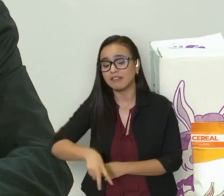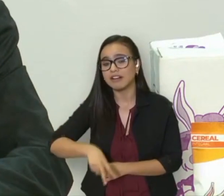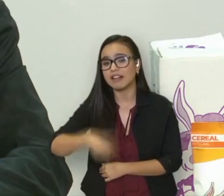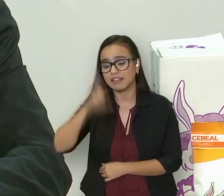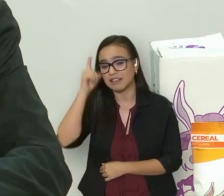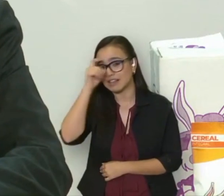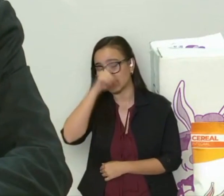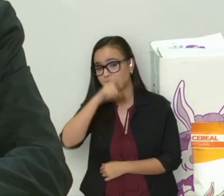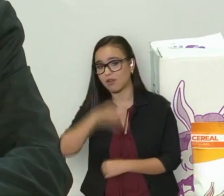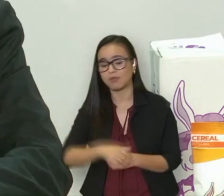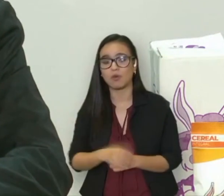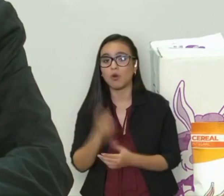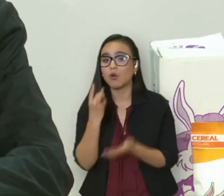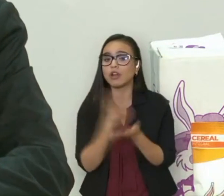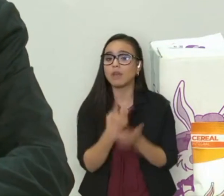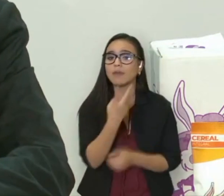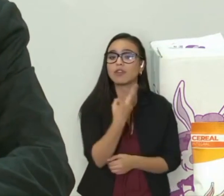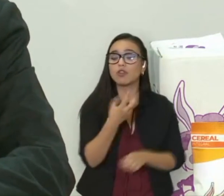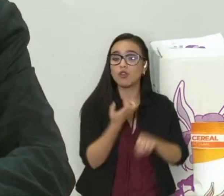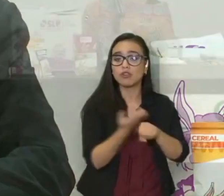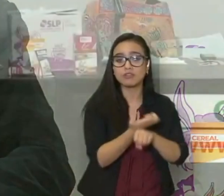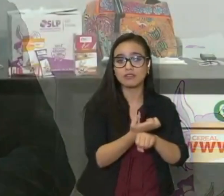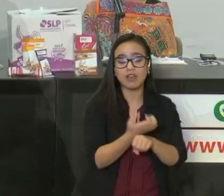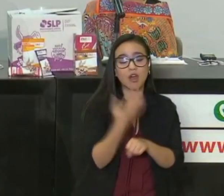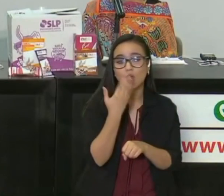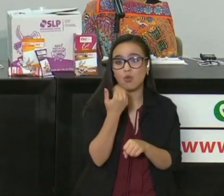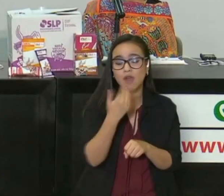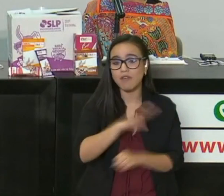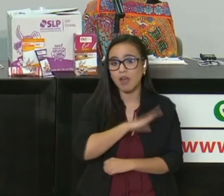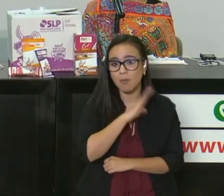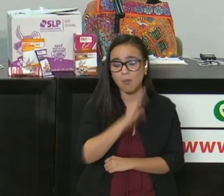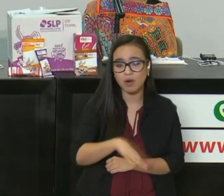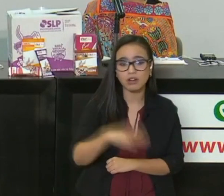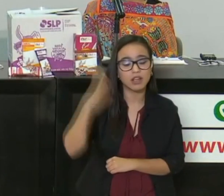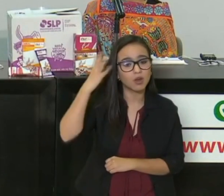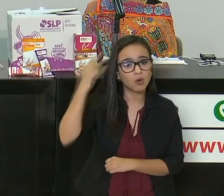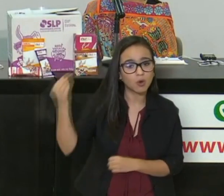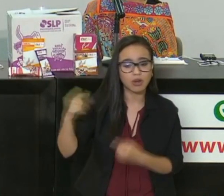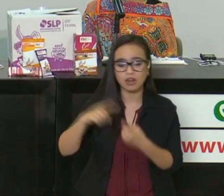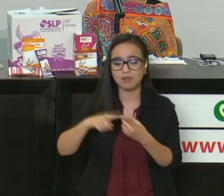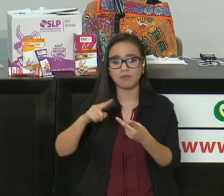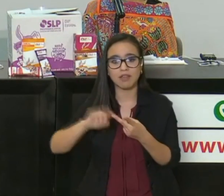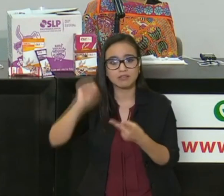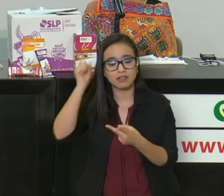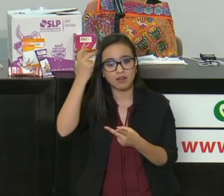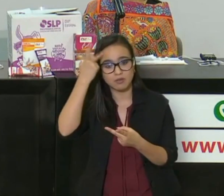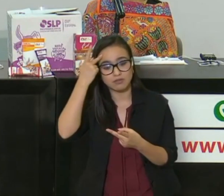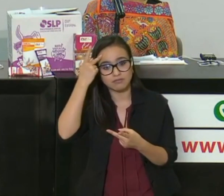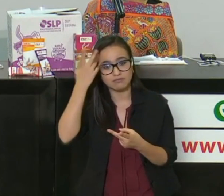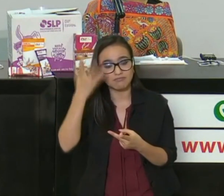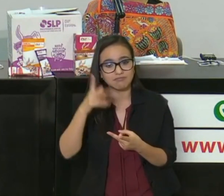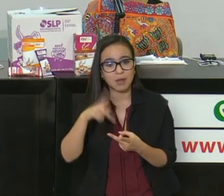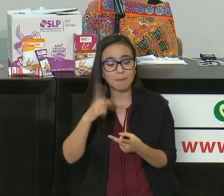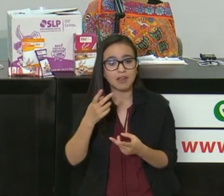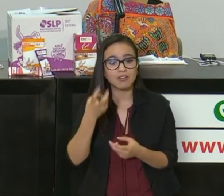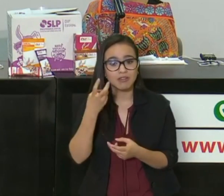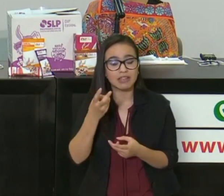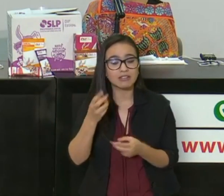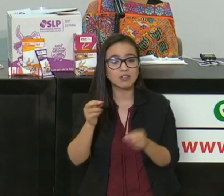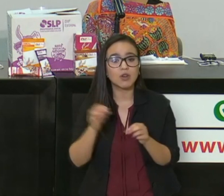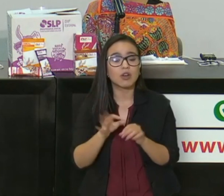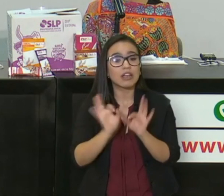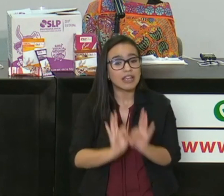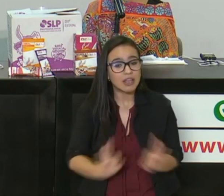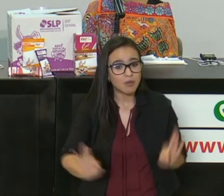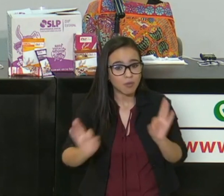más éramos dos estados los que no habíamos tenido este tema colima y san luís potosí entonces esto es un tema que pasa